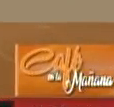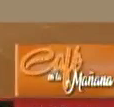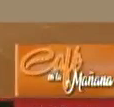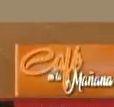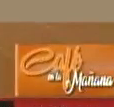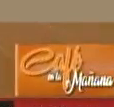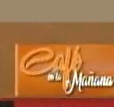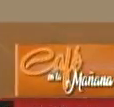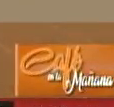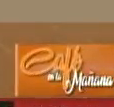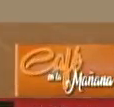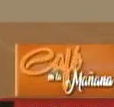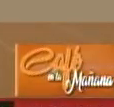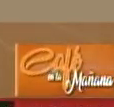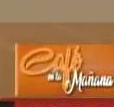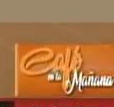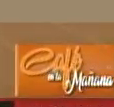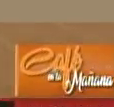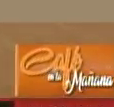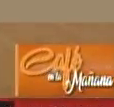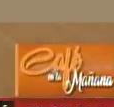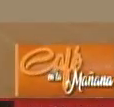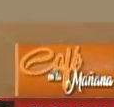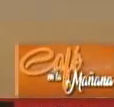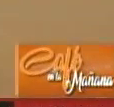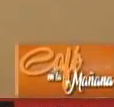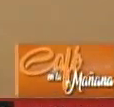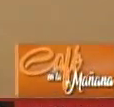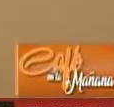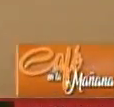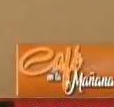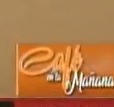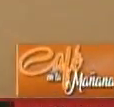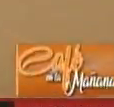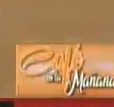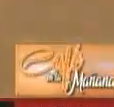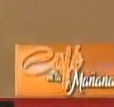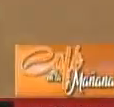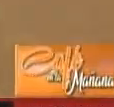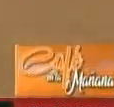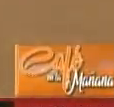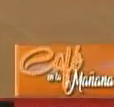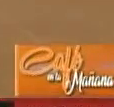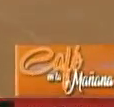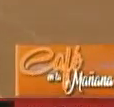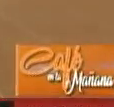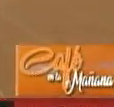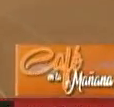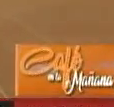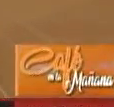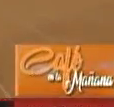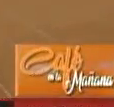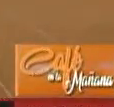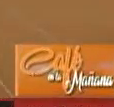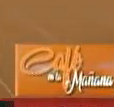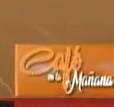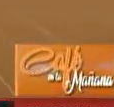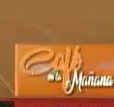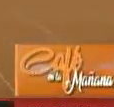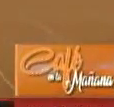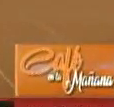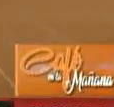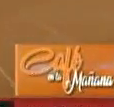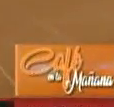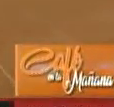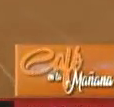1.000 millones de dólares al año, de 4.000 millones de dólares al año. Tiene ahí. A Venezuela se le adeudan 4.000 millones de dólares